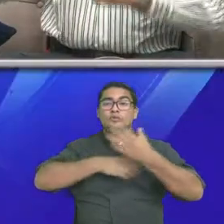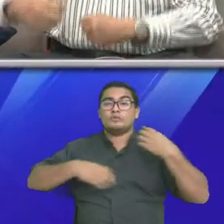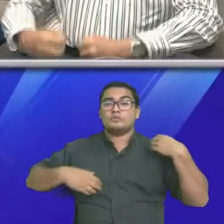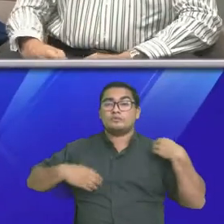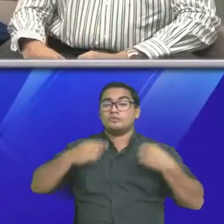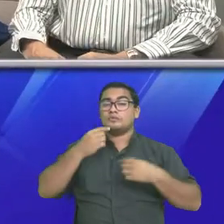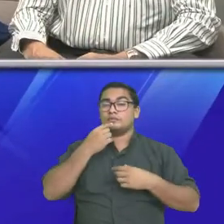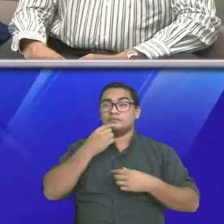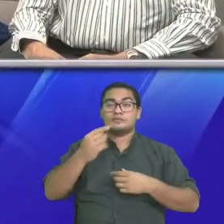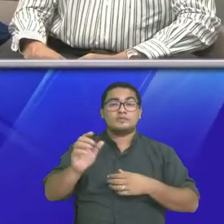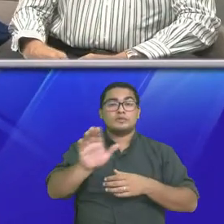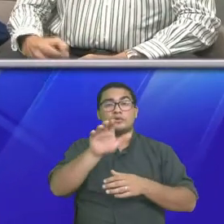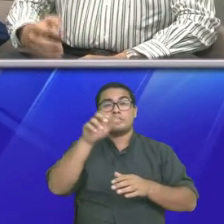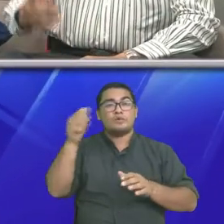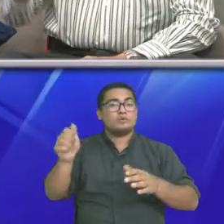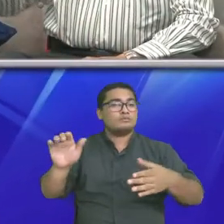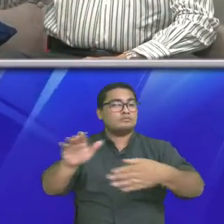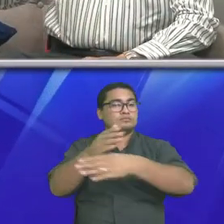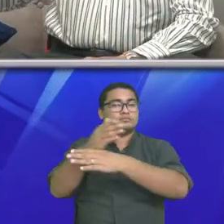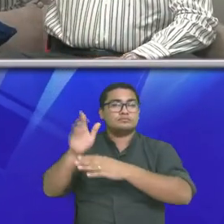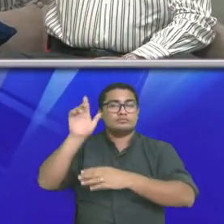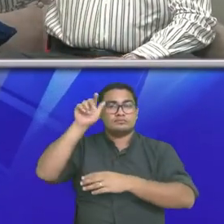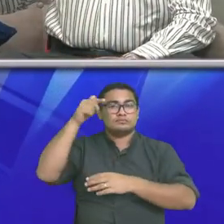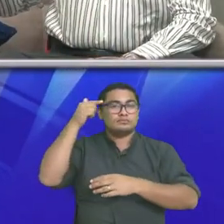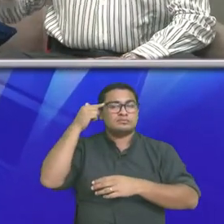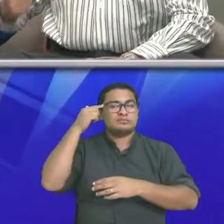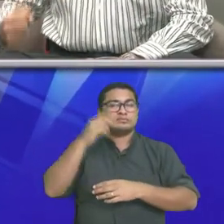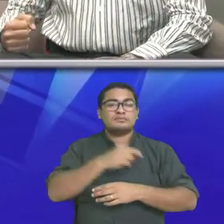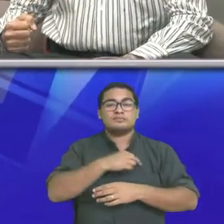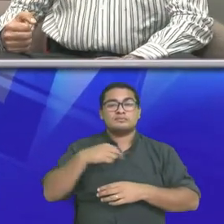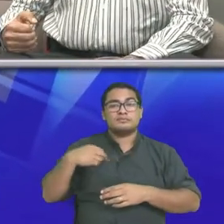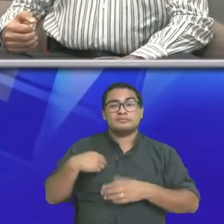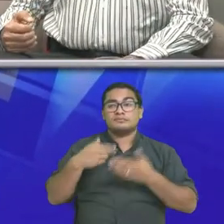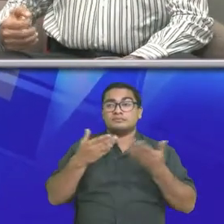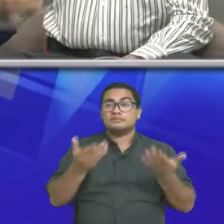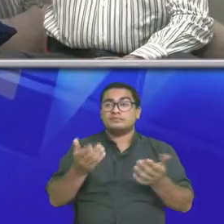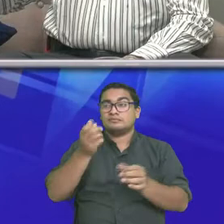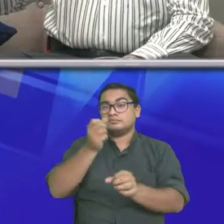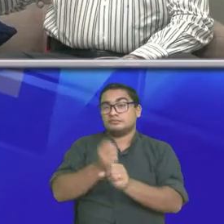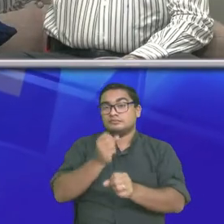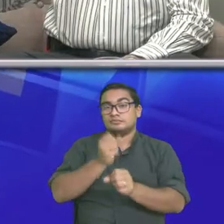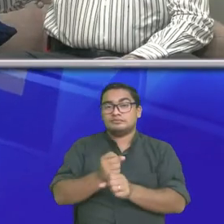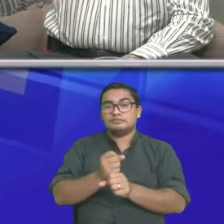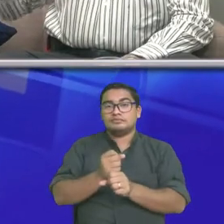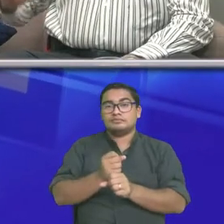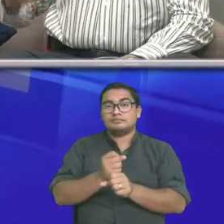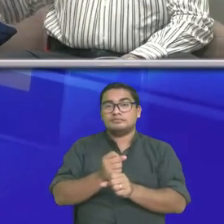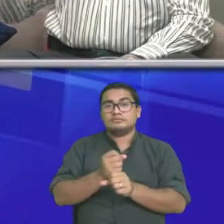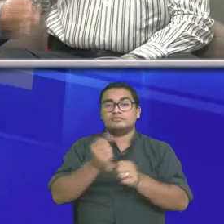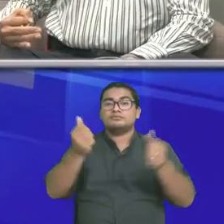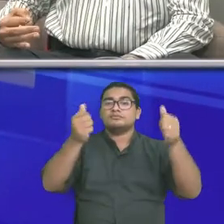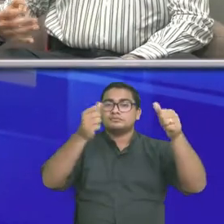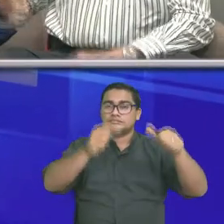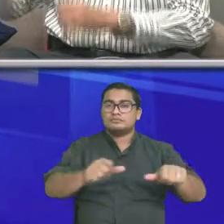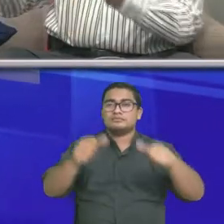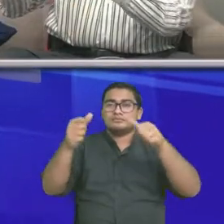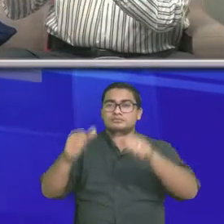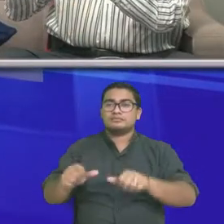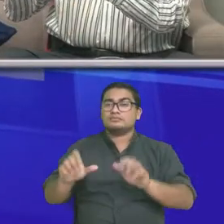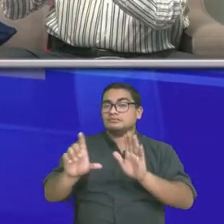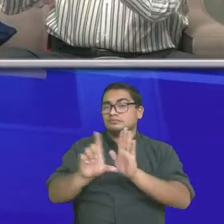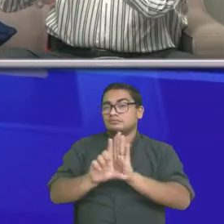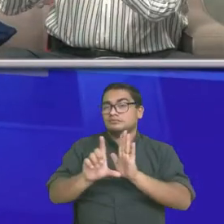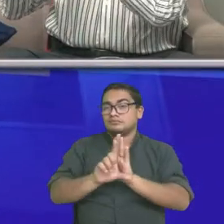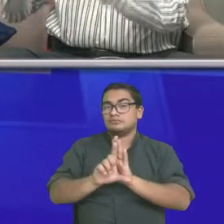con los otros poderes del Estado, ha hecho su trabajo en aprobar las leyes